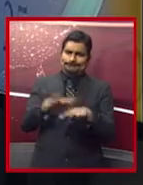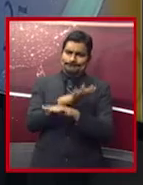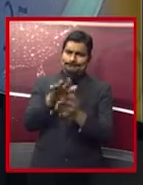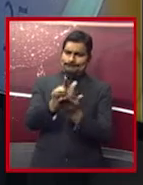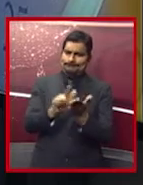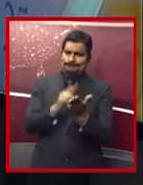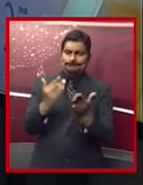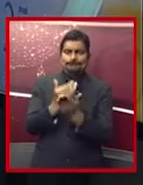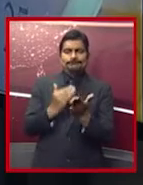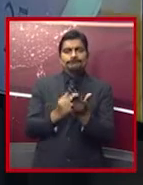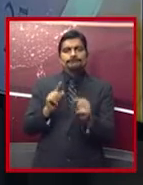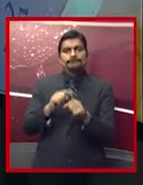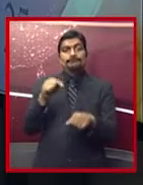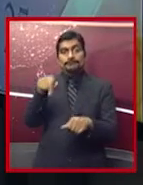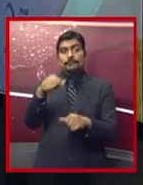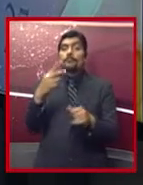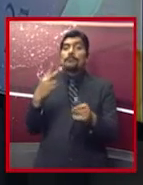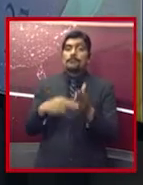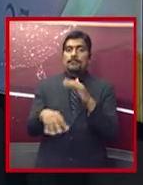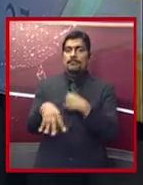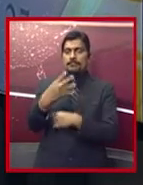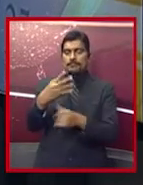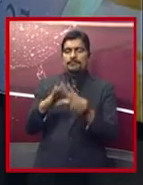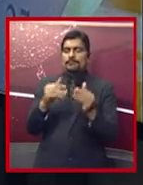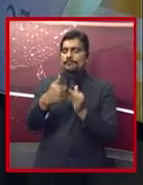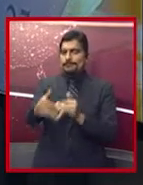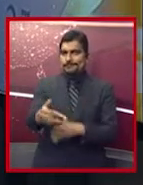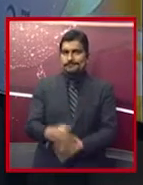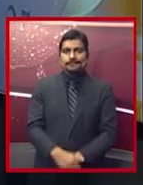de las leyes secundarias en agosto de 2014.